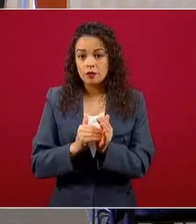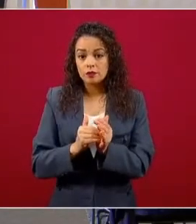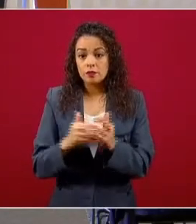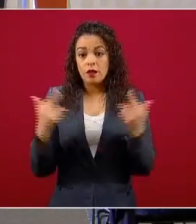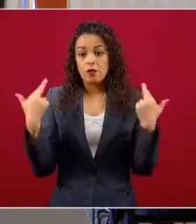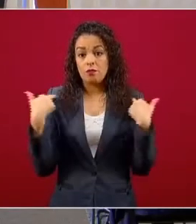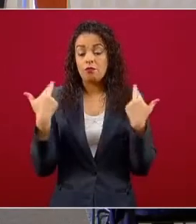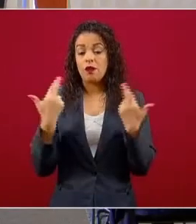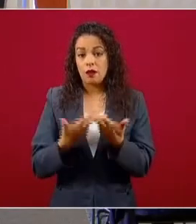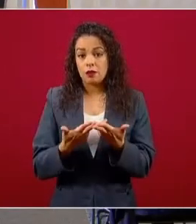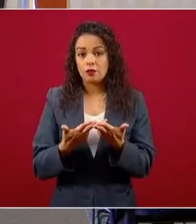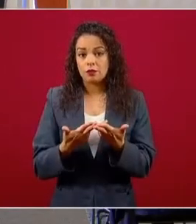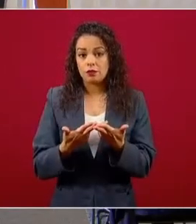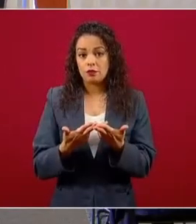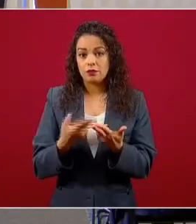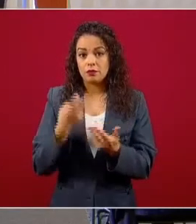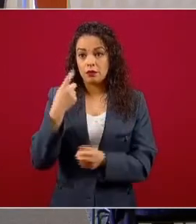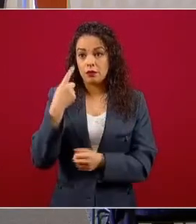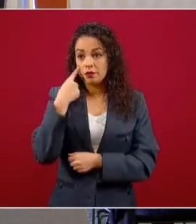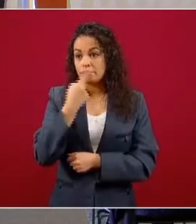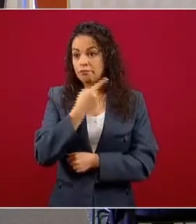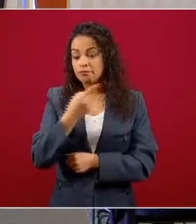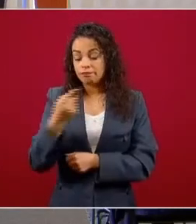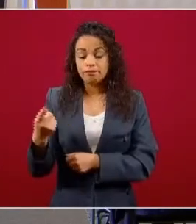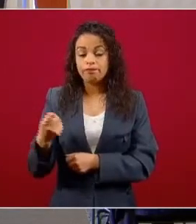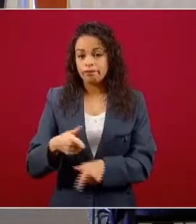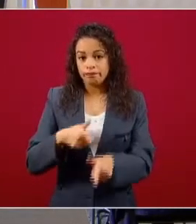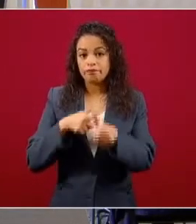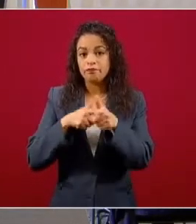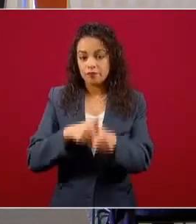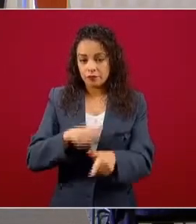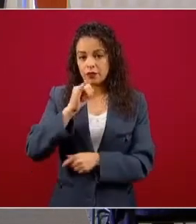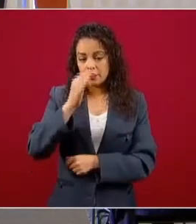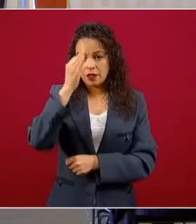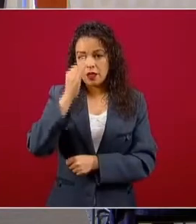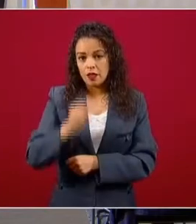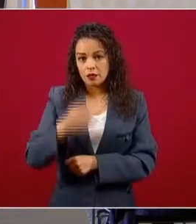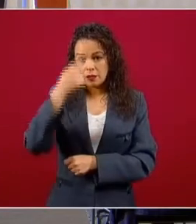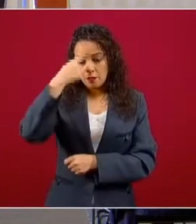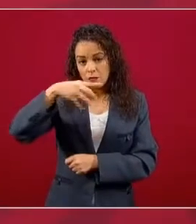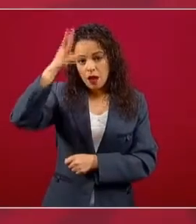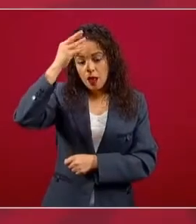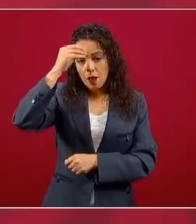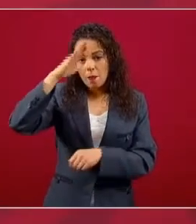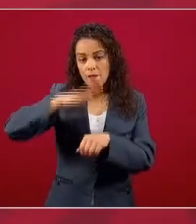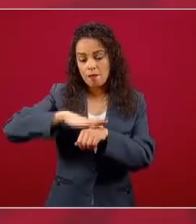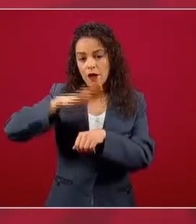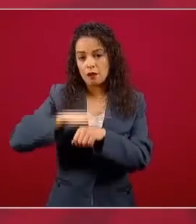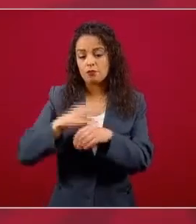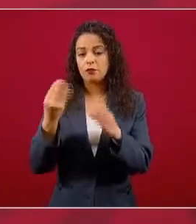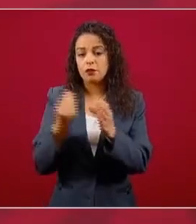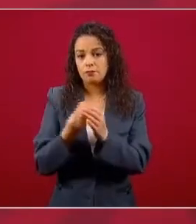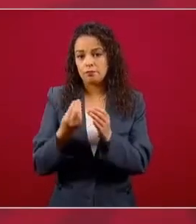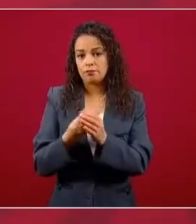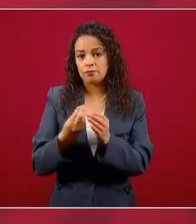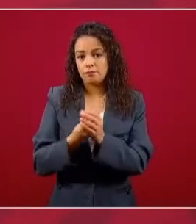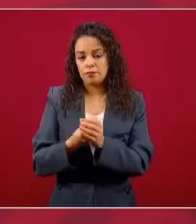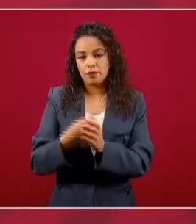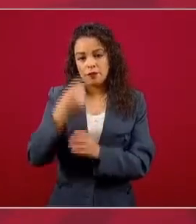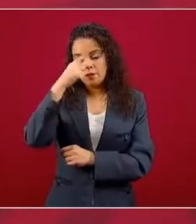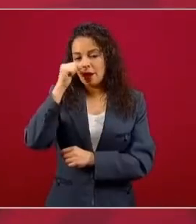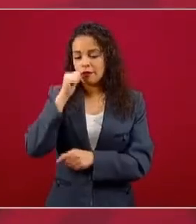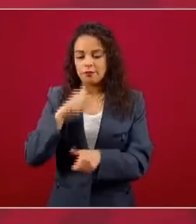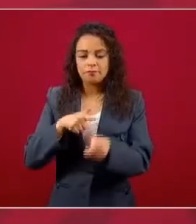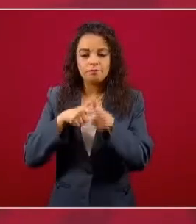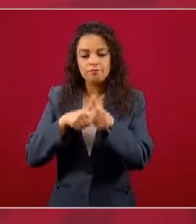demostrando su afán de prepararse y actualizarse siempre hace dos días usted